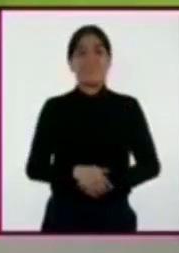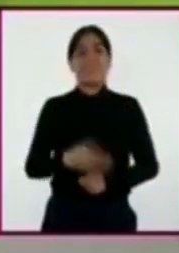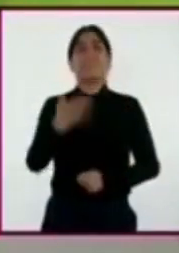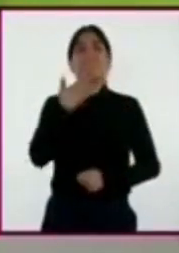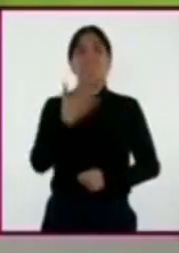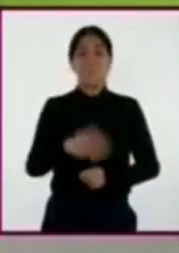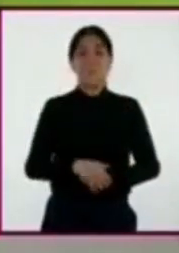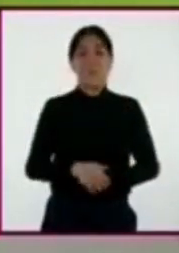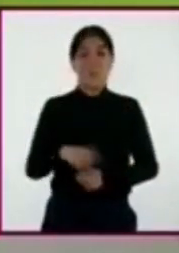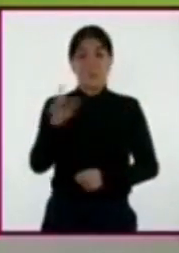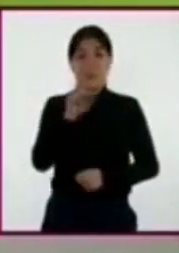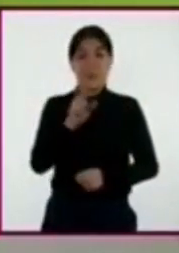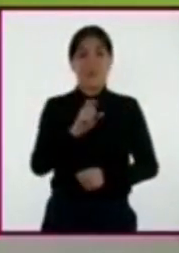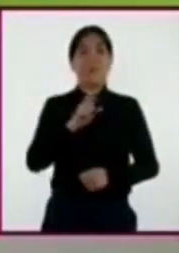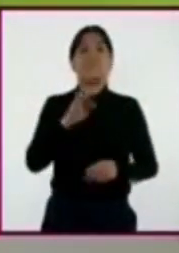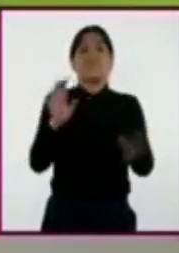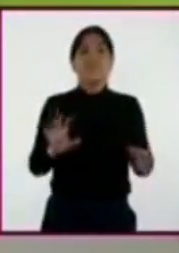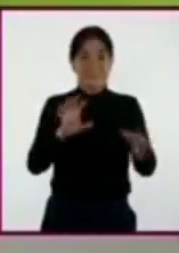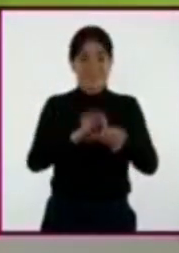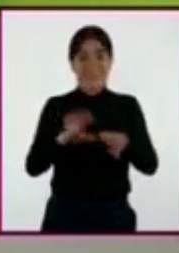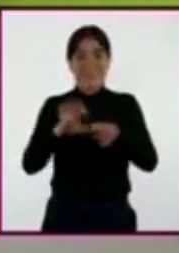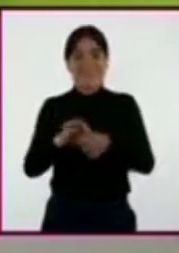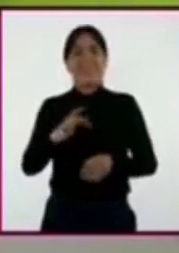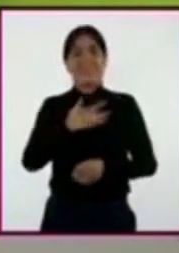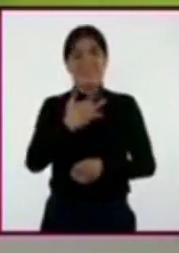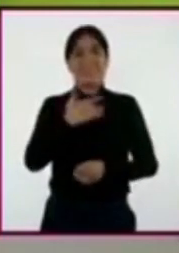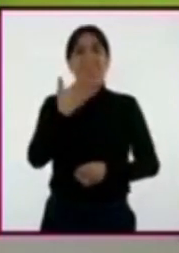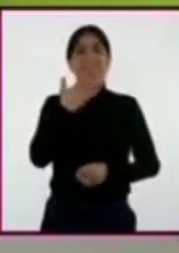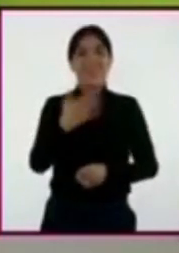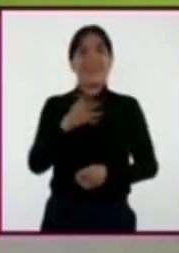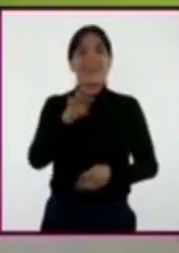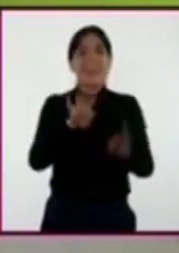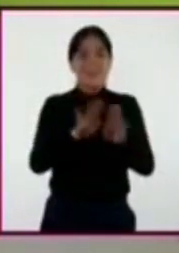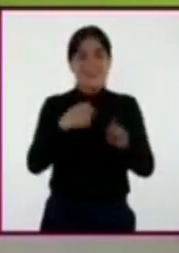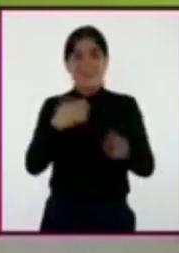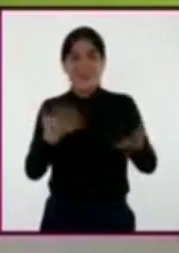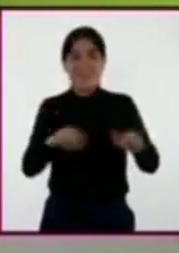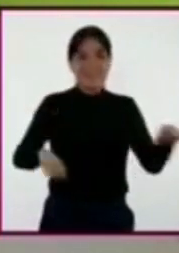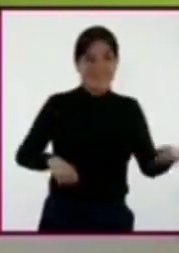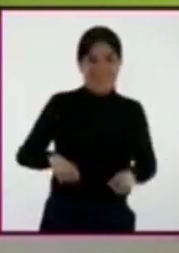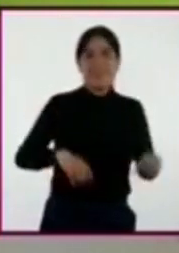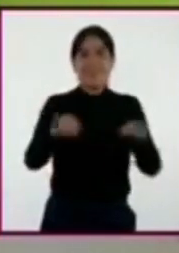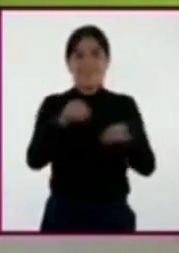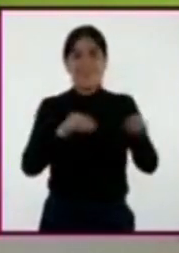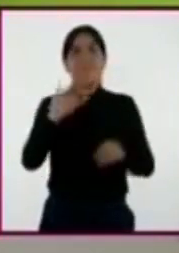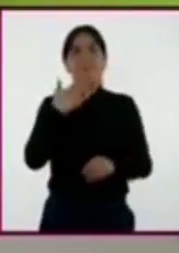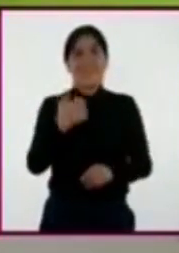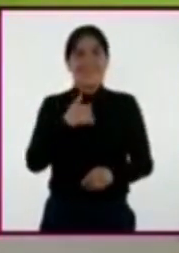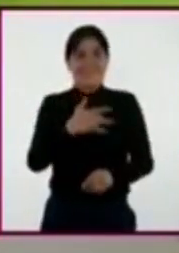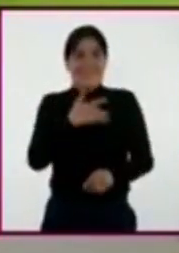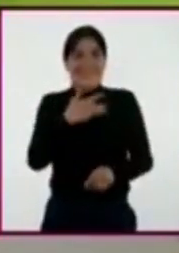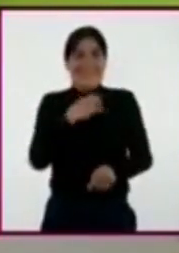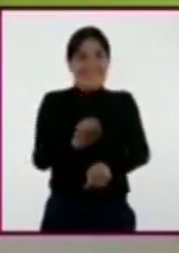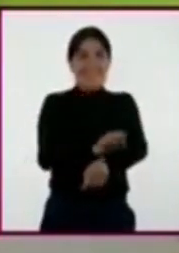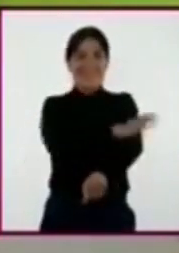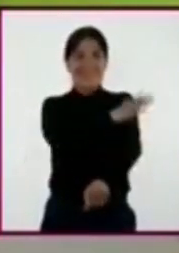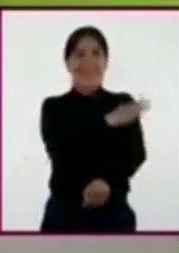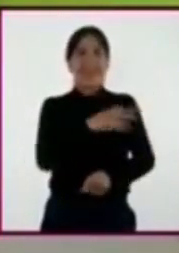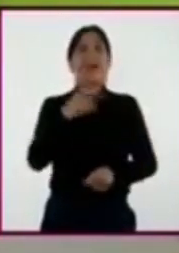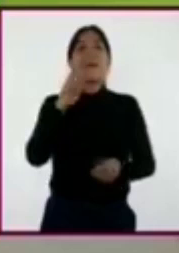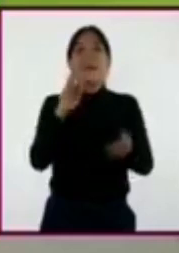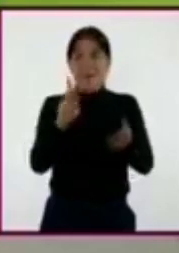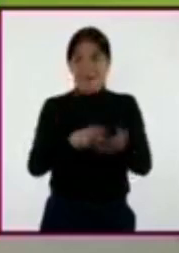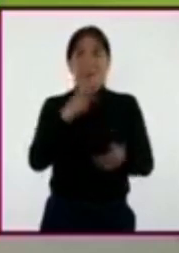Muy bien. Cuando realizamos las combinaciones me sentí bien al ver que podía realizar todos los movimientos. Fue emocionante. Ahora vamos a